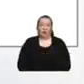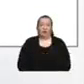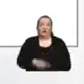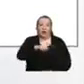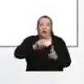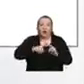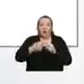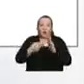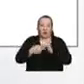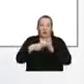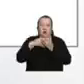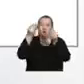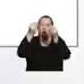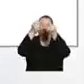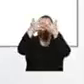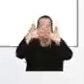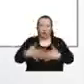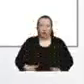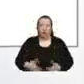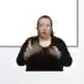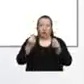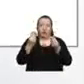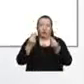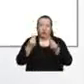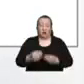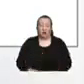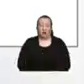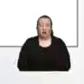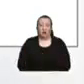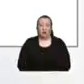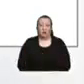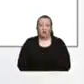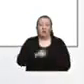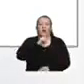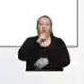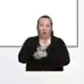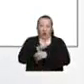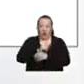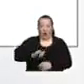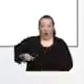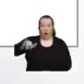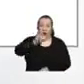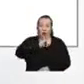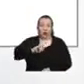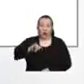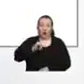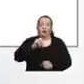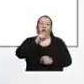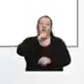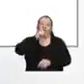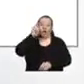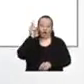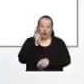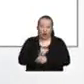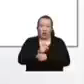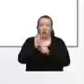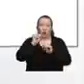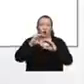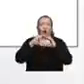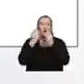fuéramos un país serio si tuviéramos un estado de derecho a una verdadera democracia habría realmente una comisión